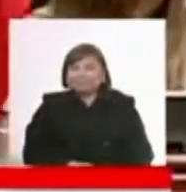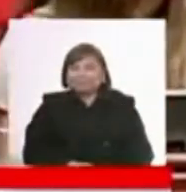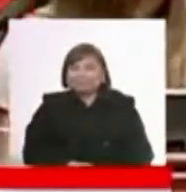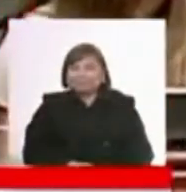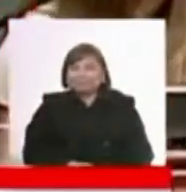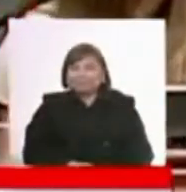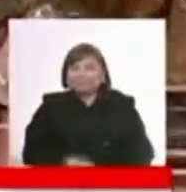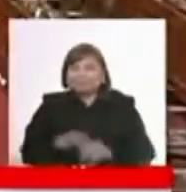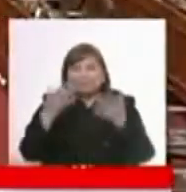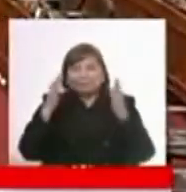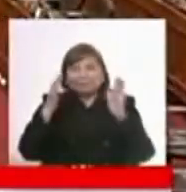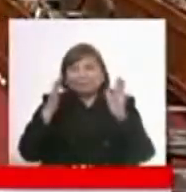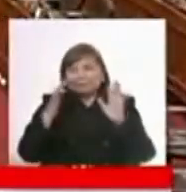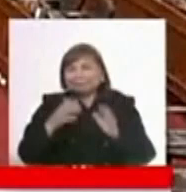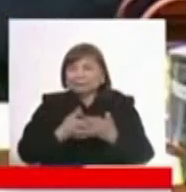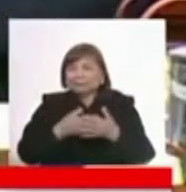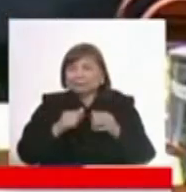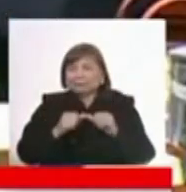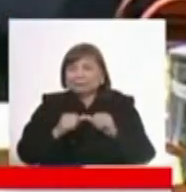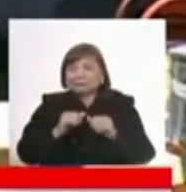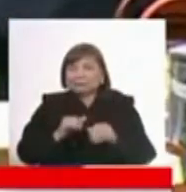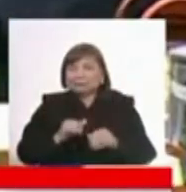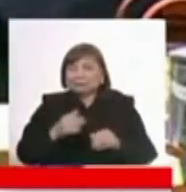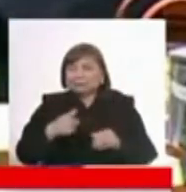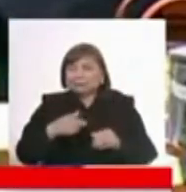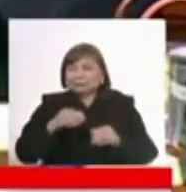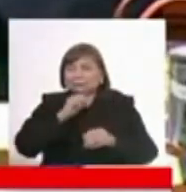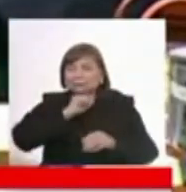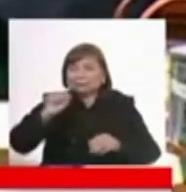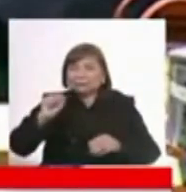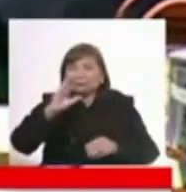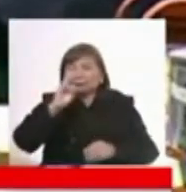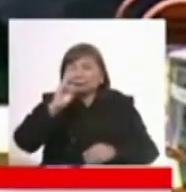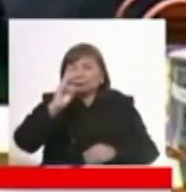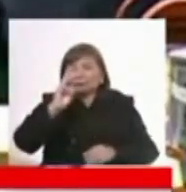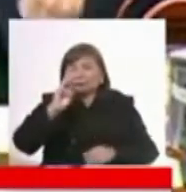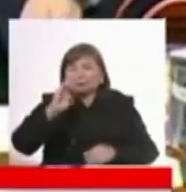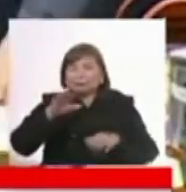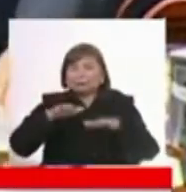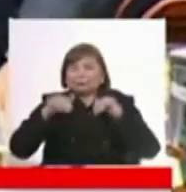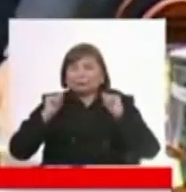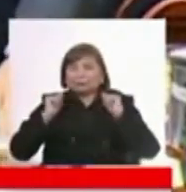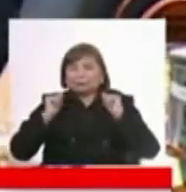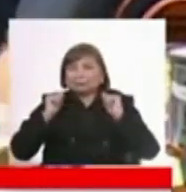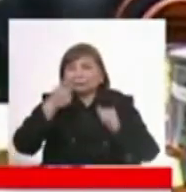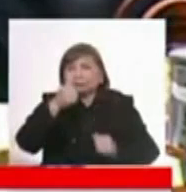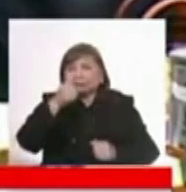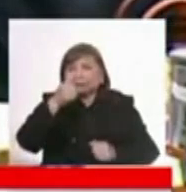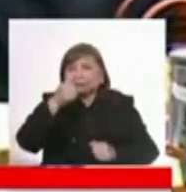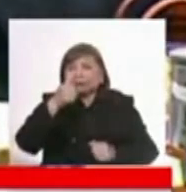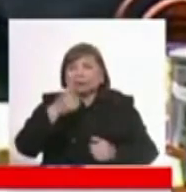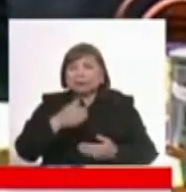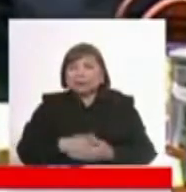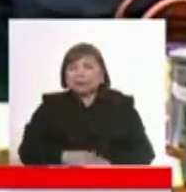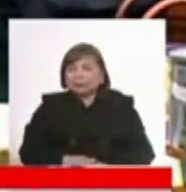apoyo que este se apoye por eso este además de su ineptitud porque en un tipo que en su vida habían administrado ni siquiera una pulpería